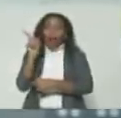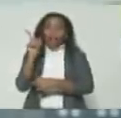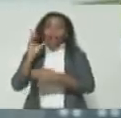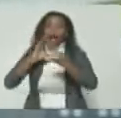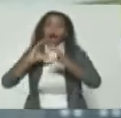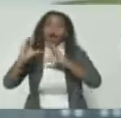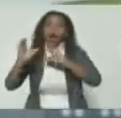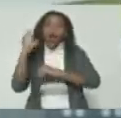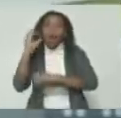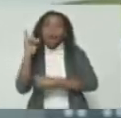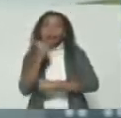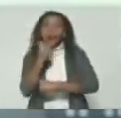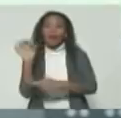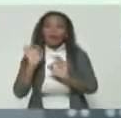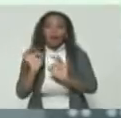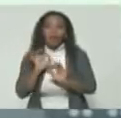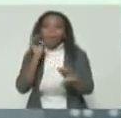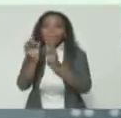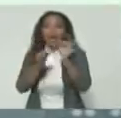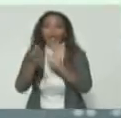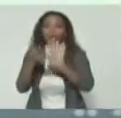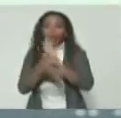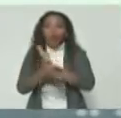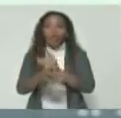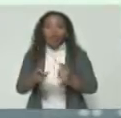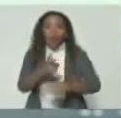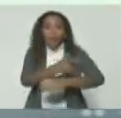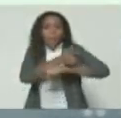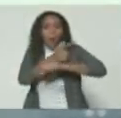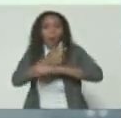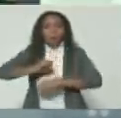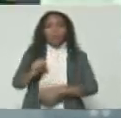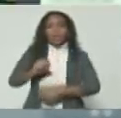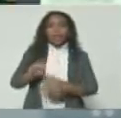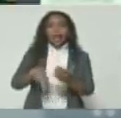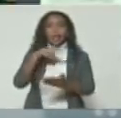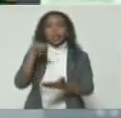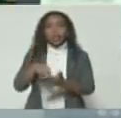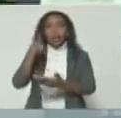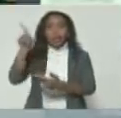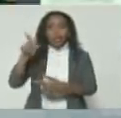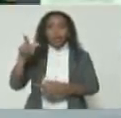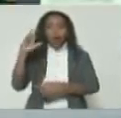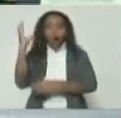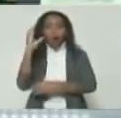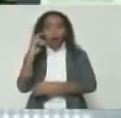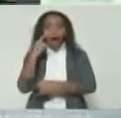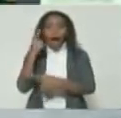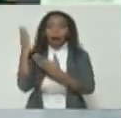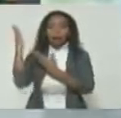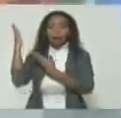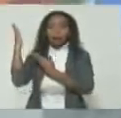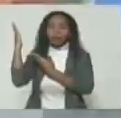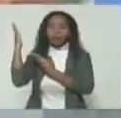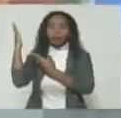Colombia que salque las pruebas de los fusiles de la Policía Nacional de Colombia. Ahí está el calibre, el número.